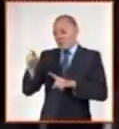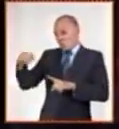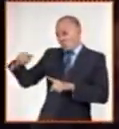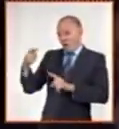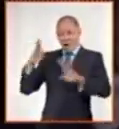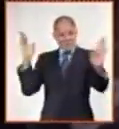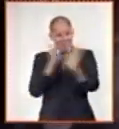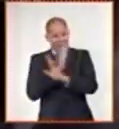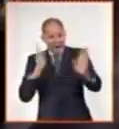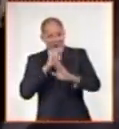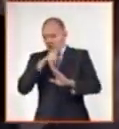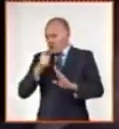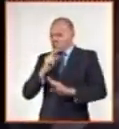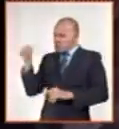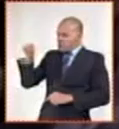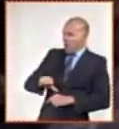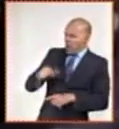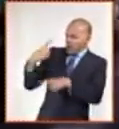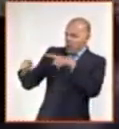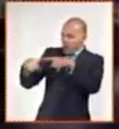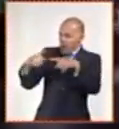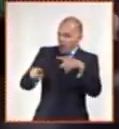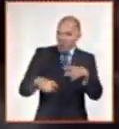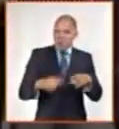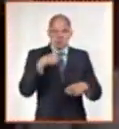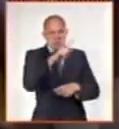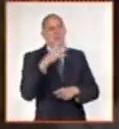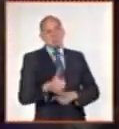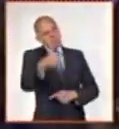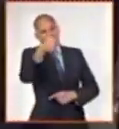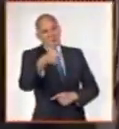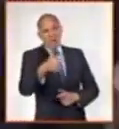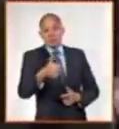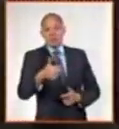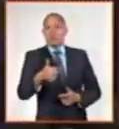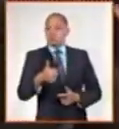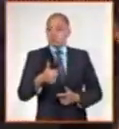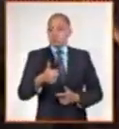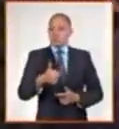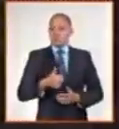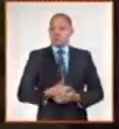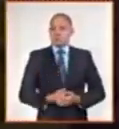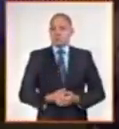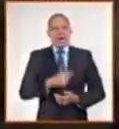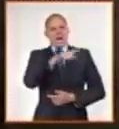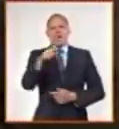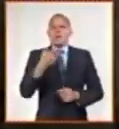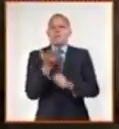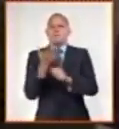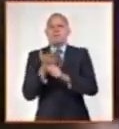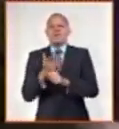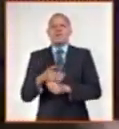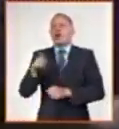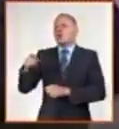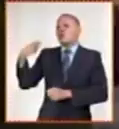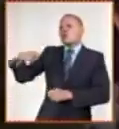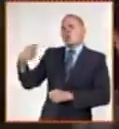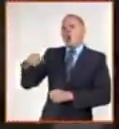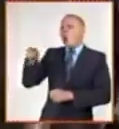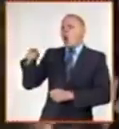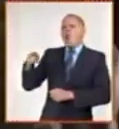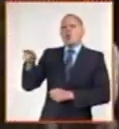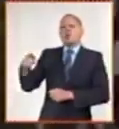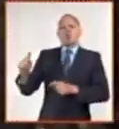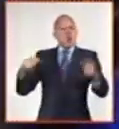y acusaciones de lawfare de las cuales Fernández está siendo víctima. Exigieron a la Fiscalía Argentina revertir